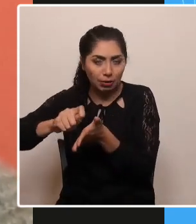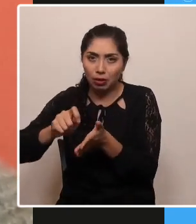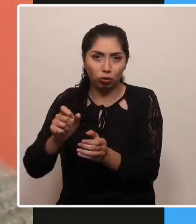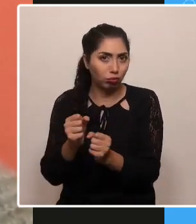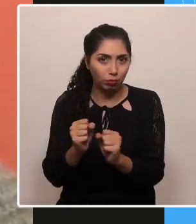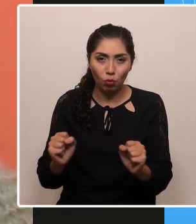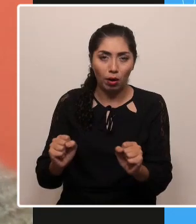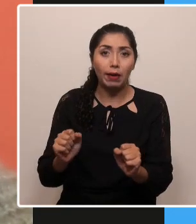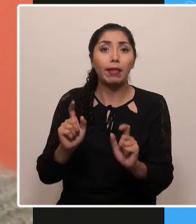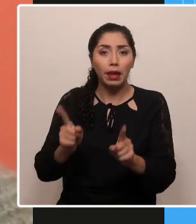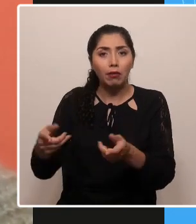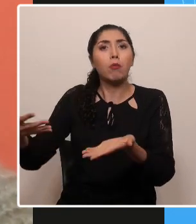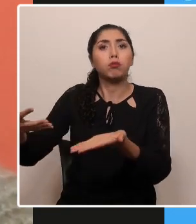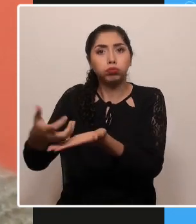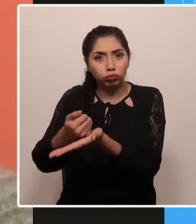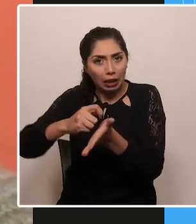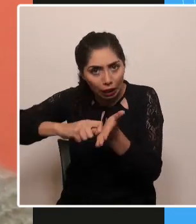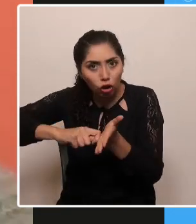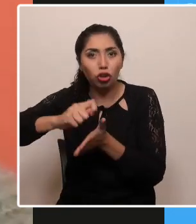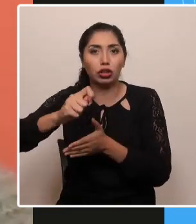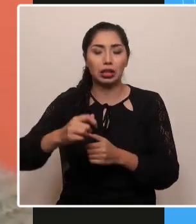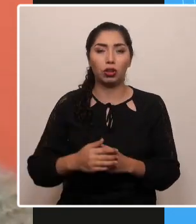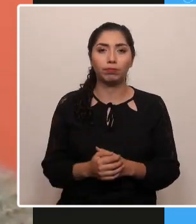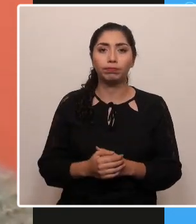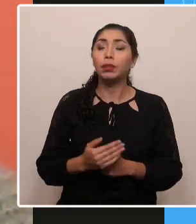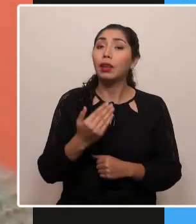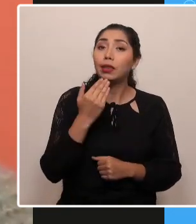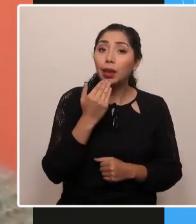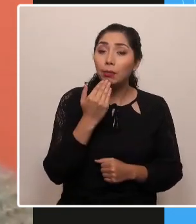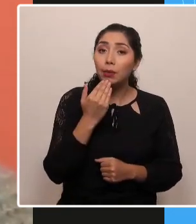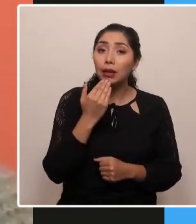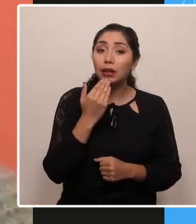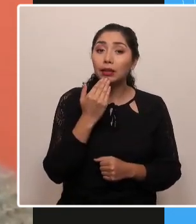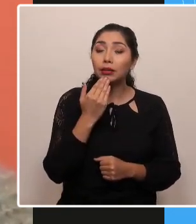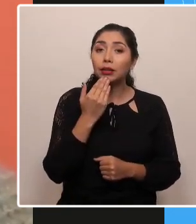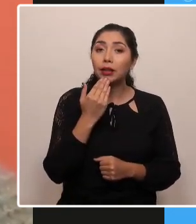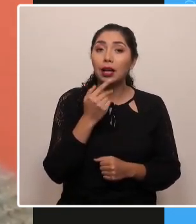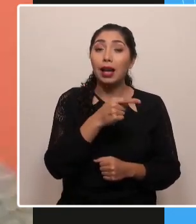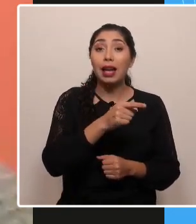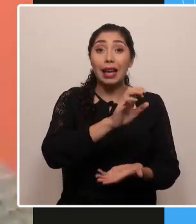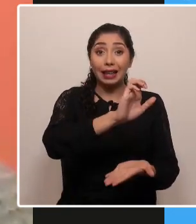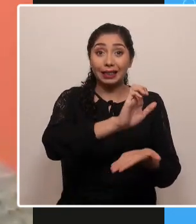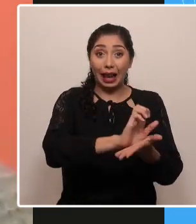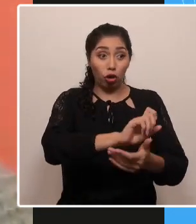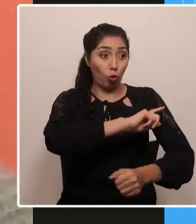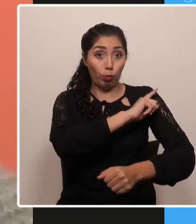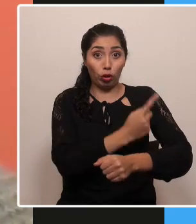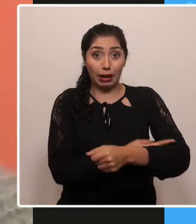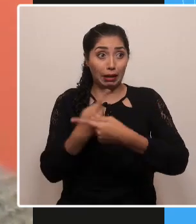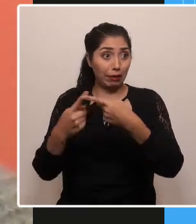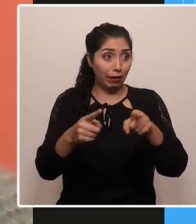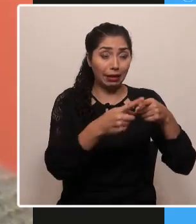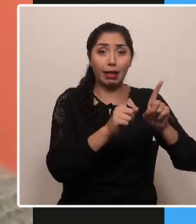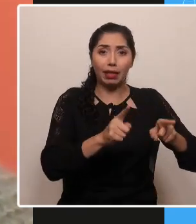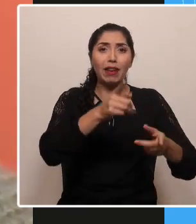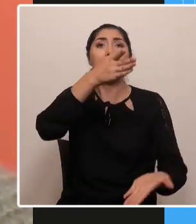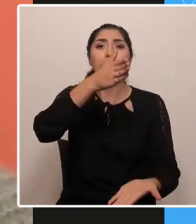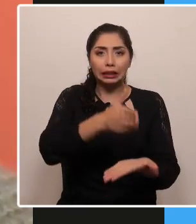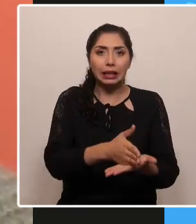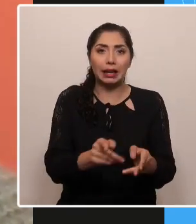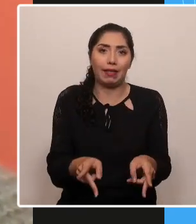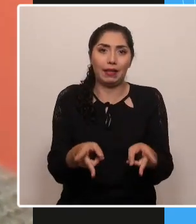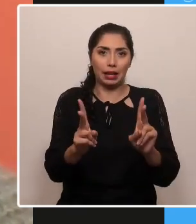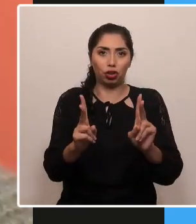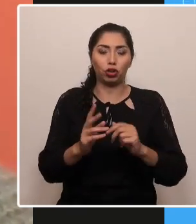y remunerado. También entregue el mandato a los poderes del Estado para poder exigir este derecho. Es un cambio